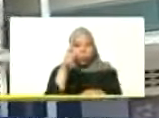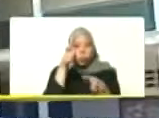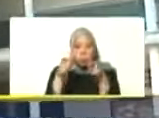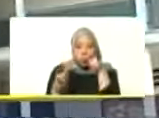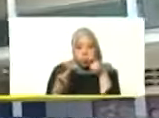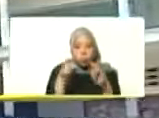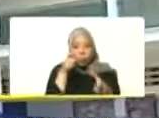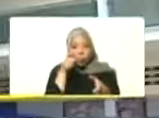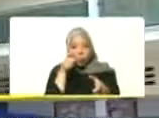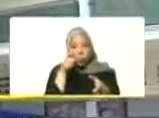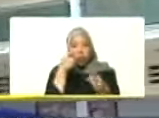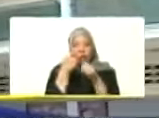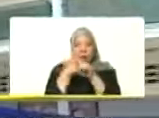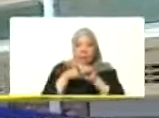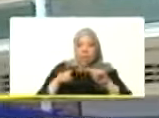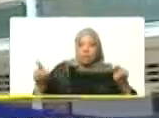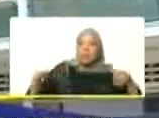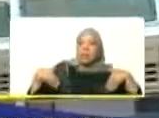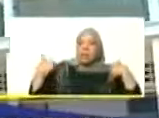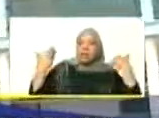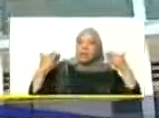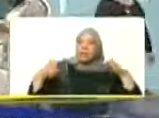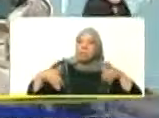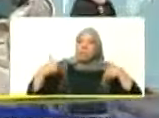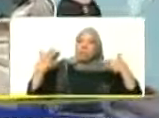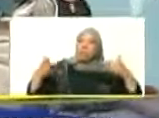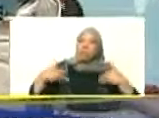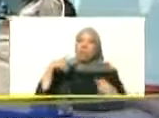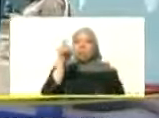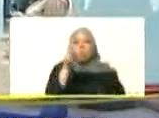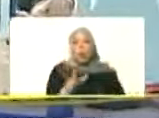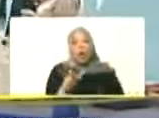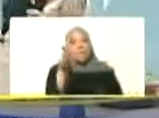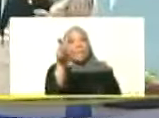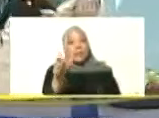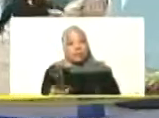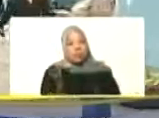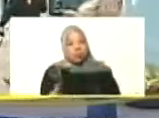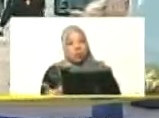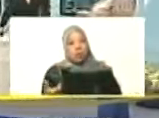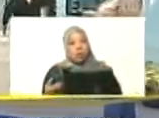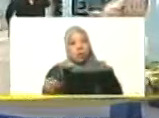brigadas, veo una gran emoción, un gran entusiasmo. Es el alma